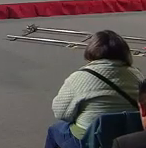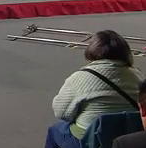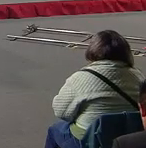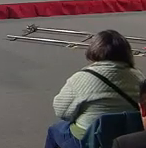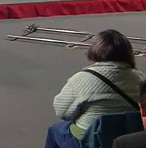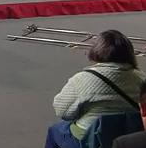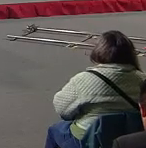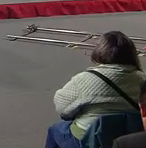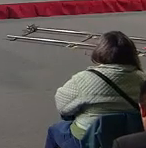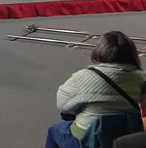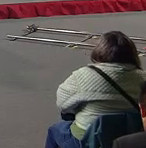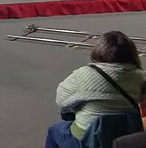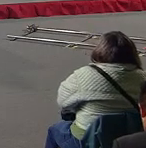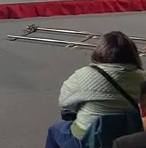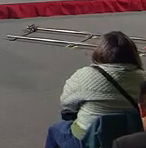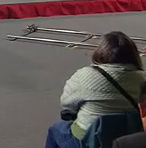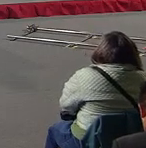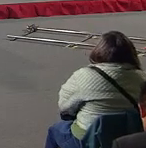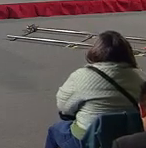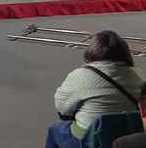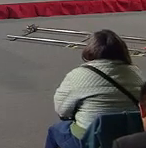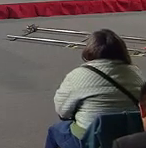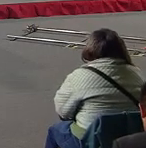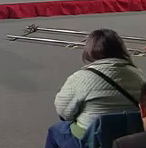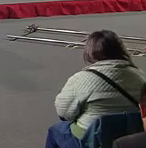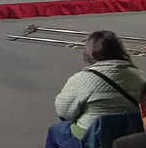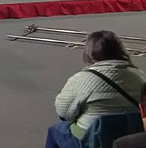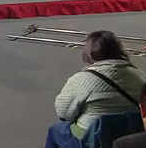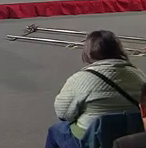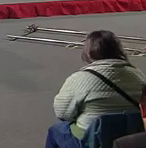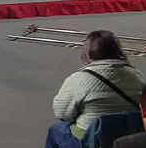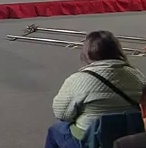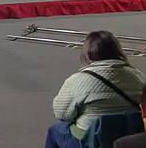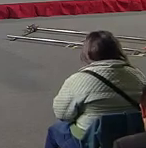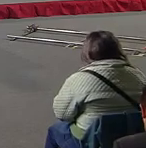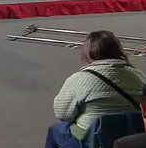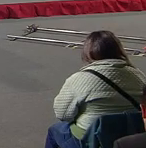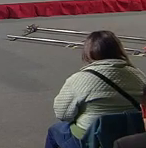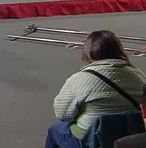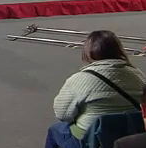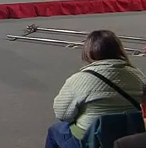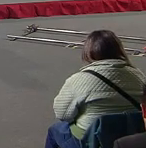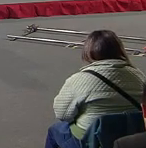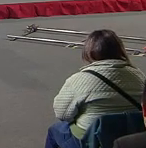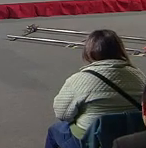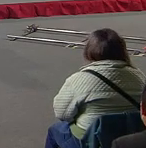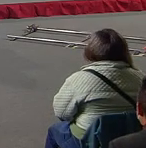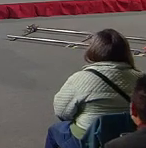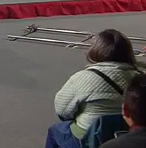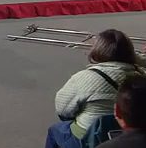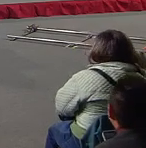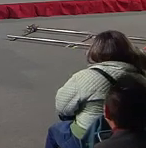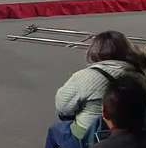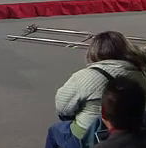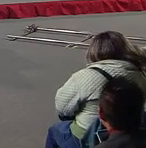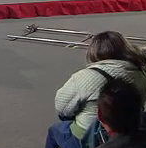Pues como todos los lunes iniciamos la semana con el quién es quién en los